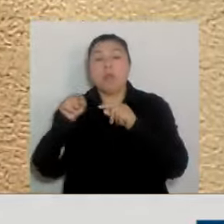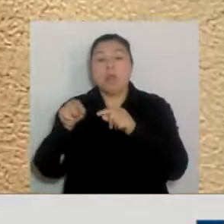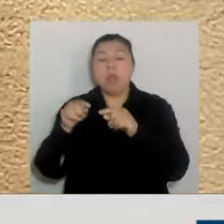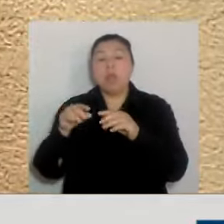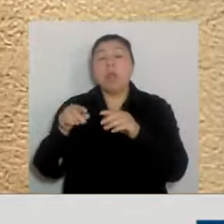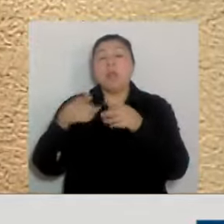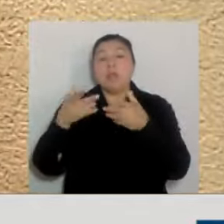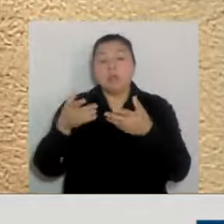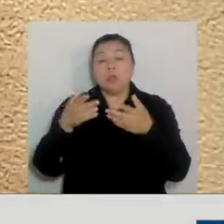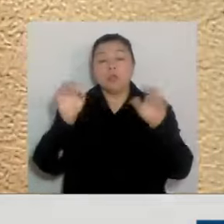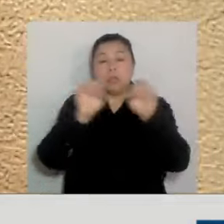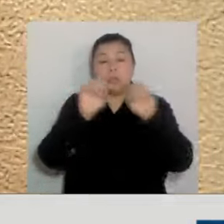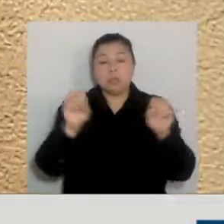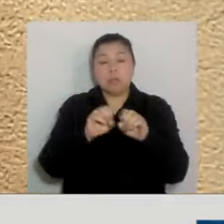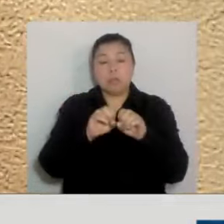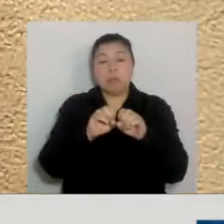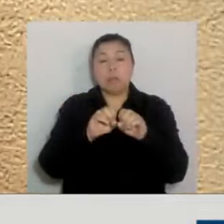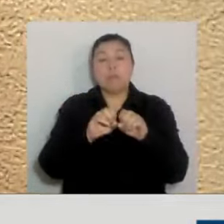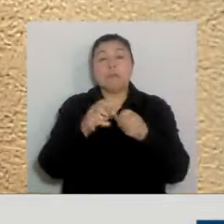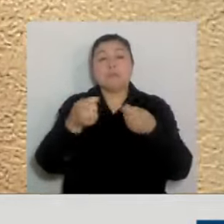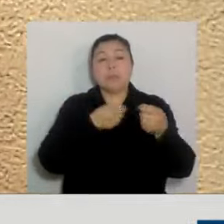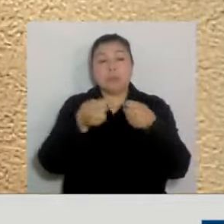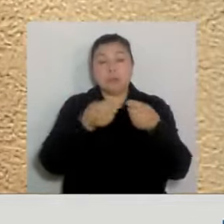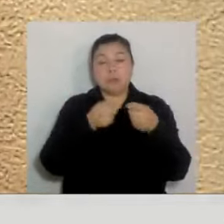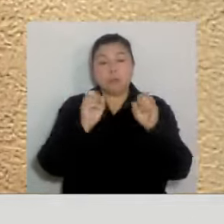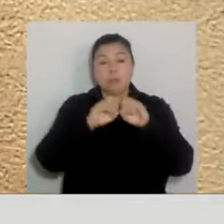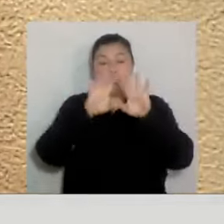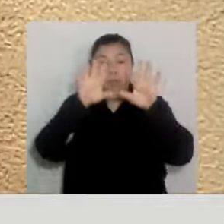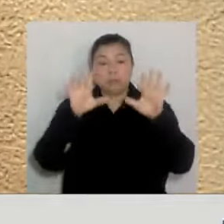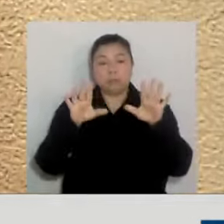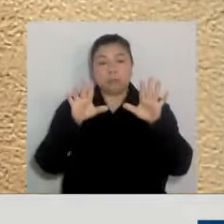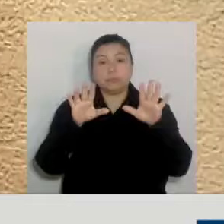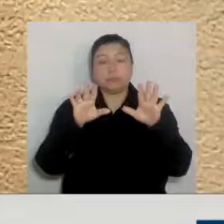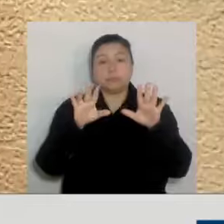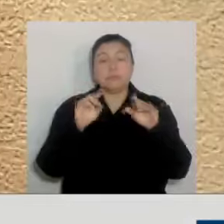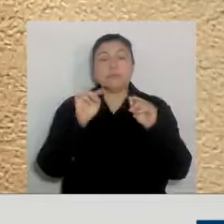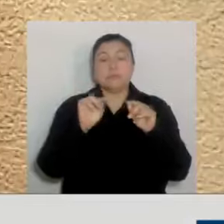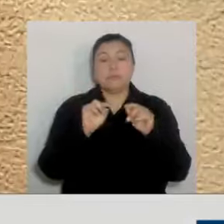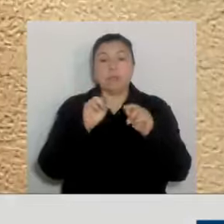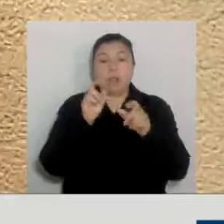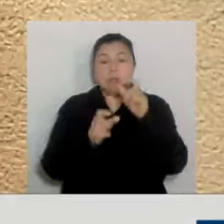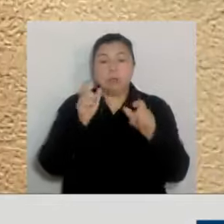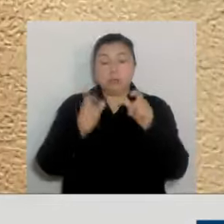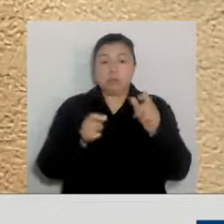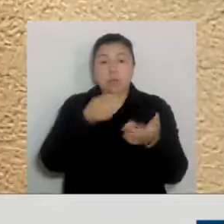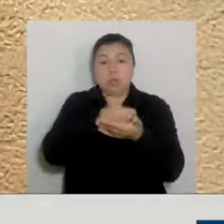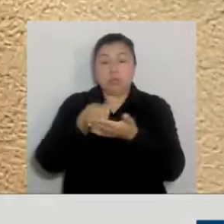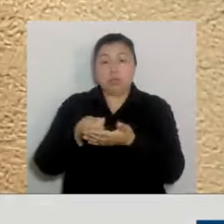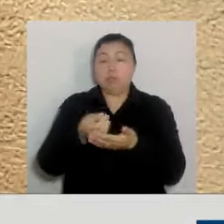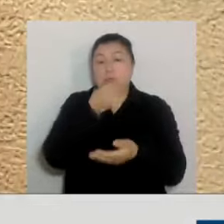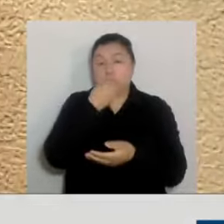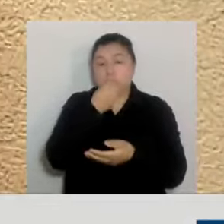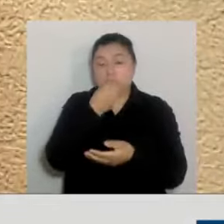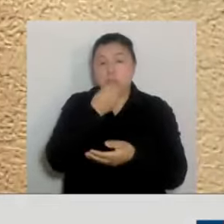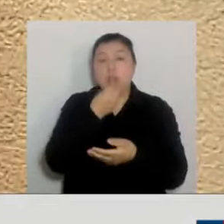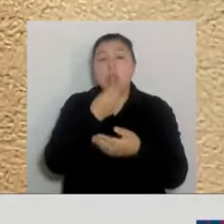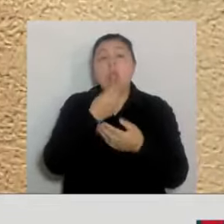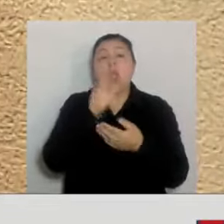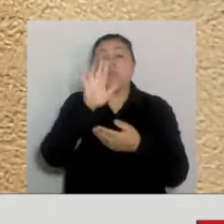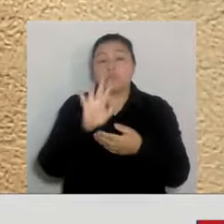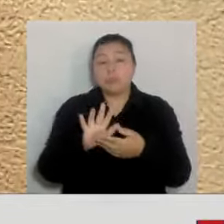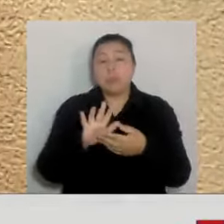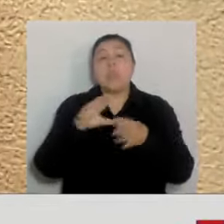jurídico y el mercado proporcionen Claridad a los consumidores en relación a la disponibilidad y a las características de los